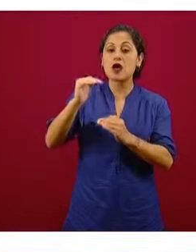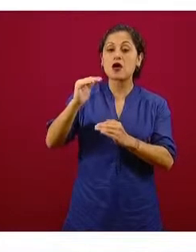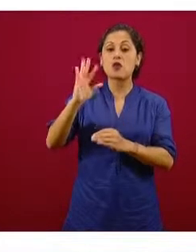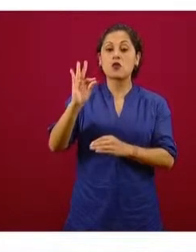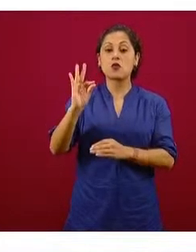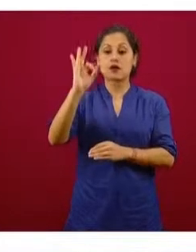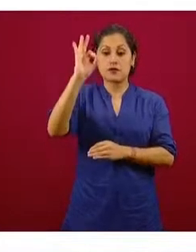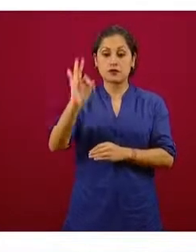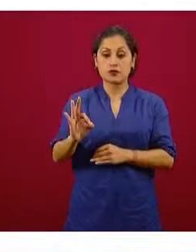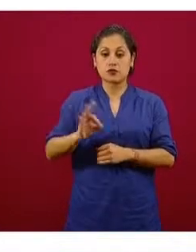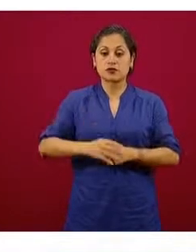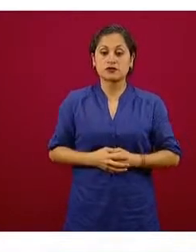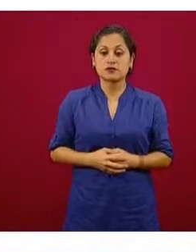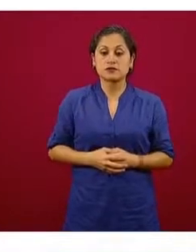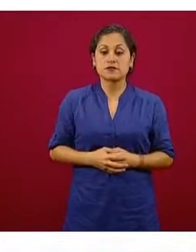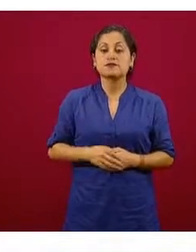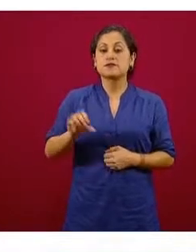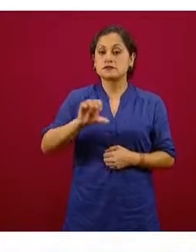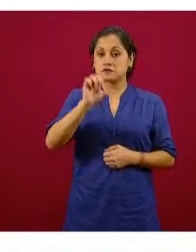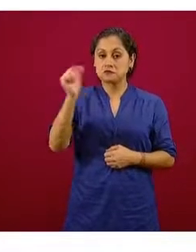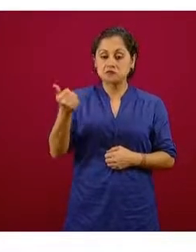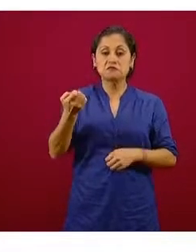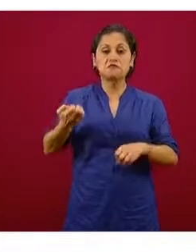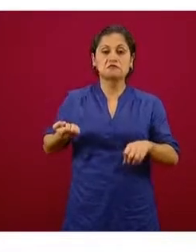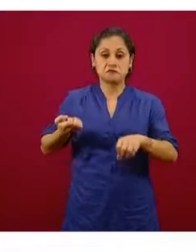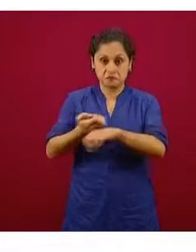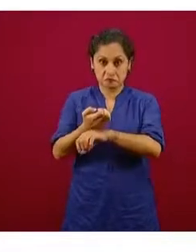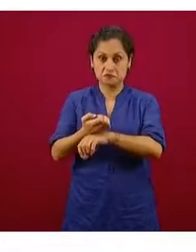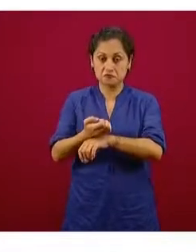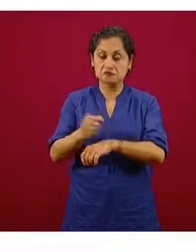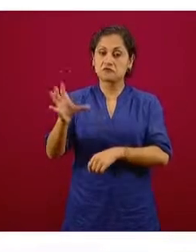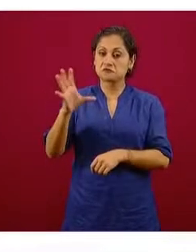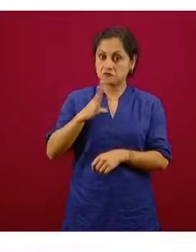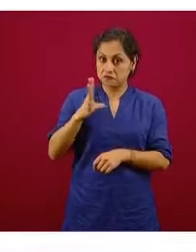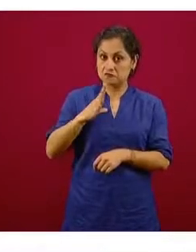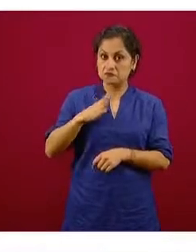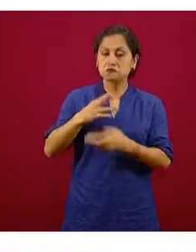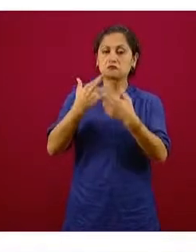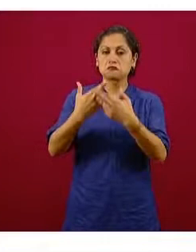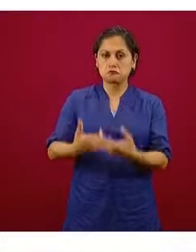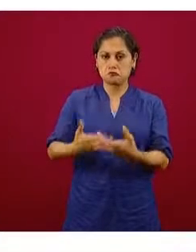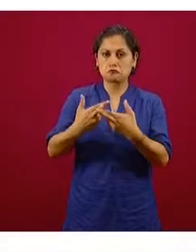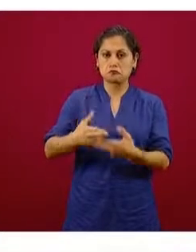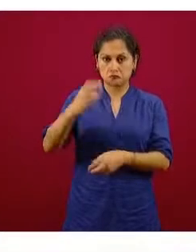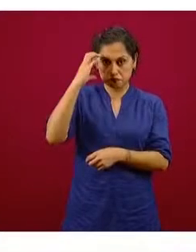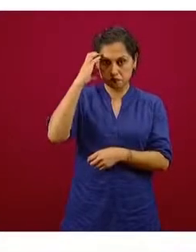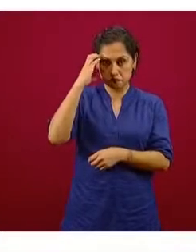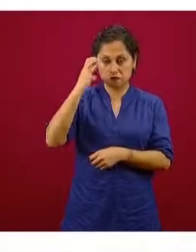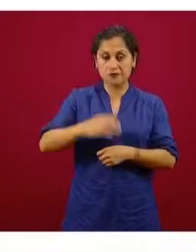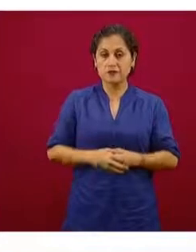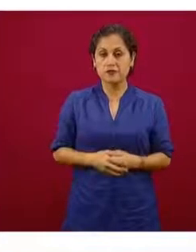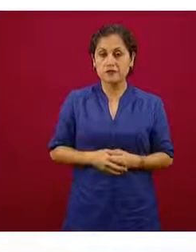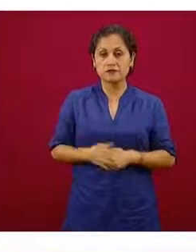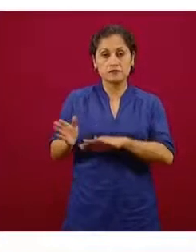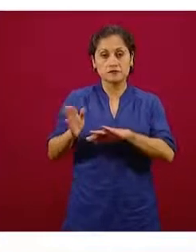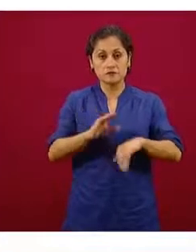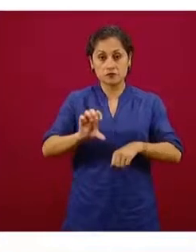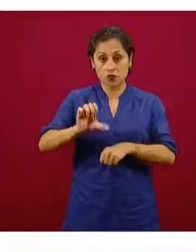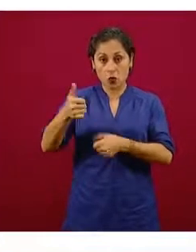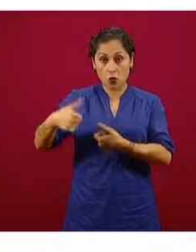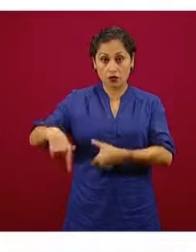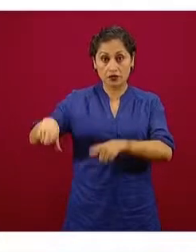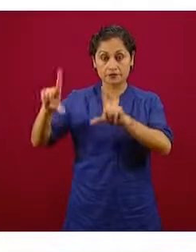esta ocupación. Otros estados vemos que todavía tienen bastante y muy buena disponibilidad de este tipo de camas. La siguiente diapositiva, por favor,